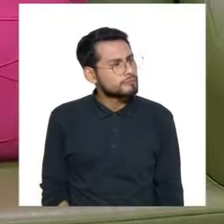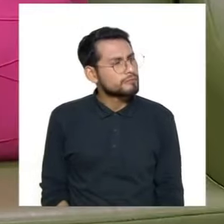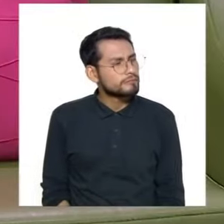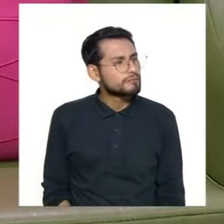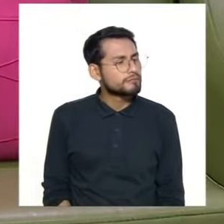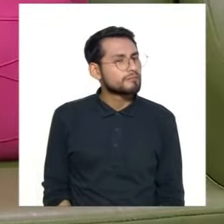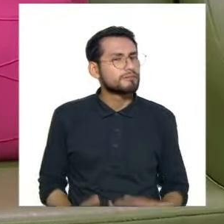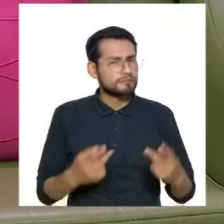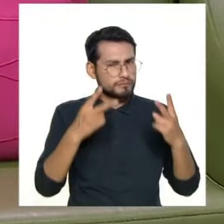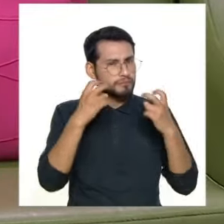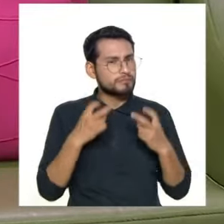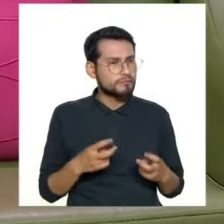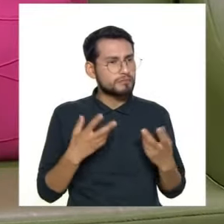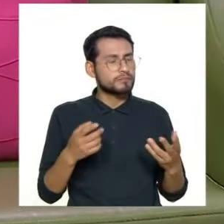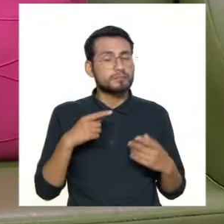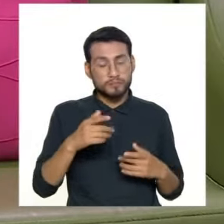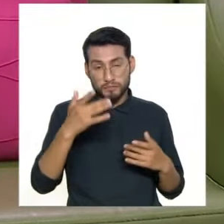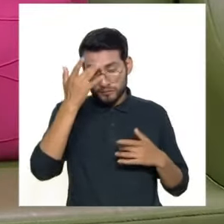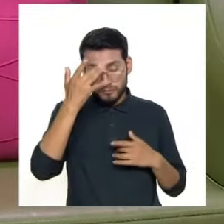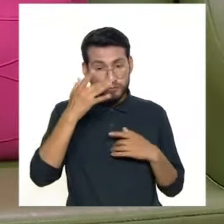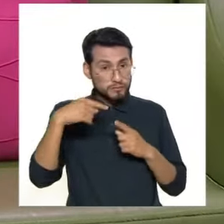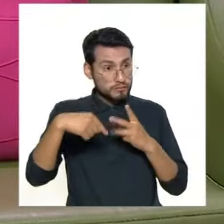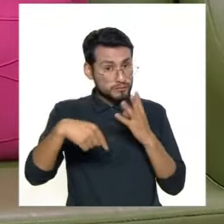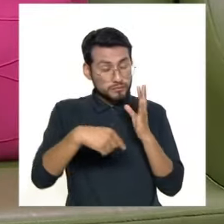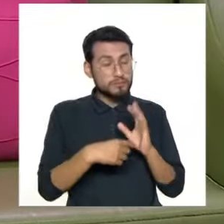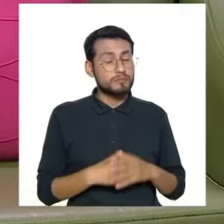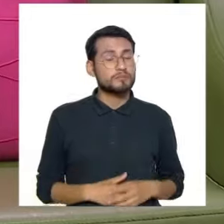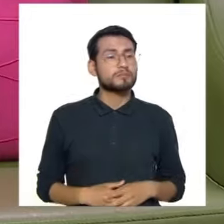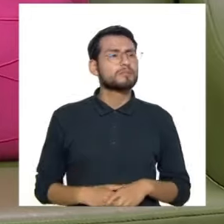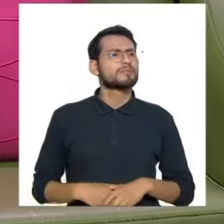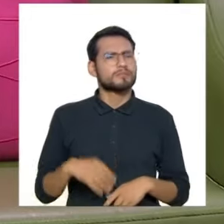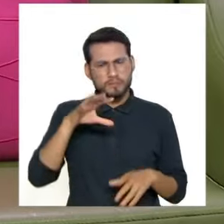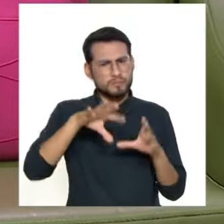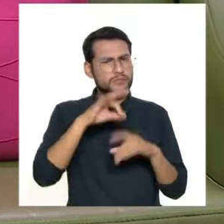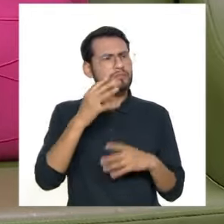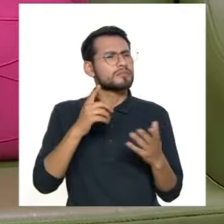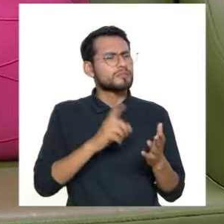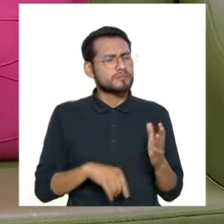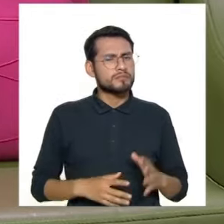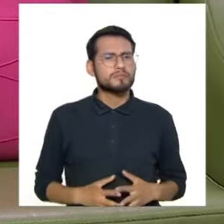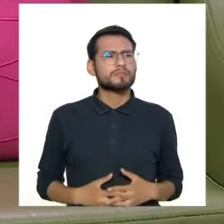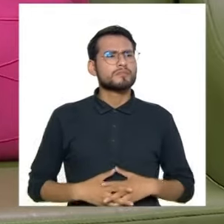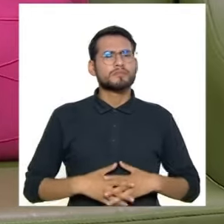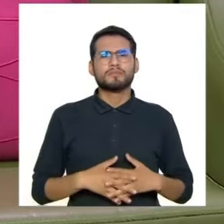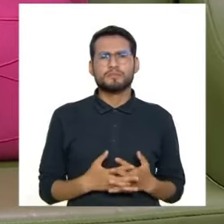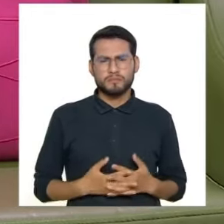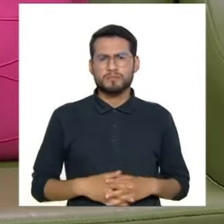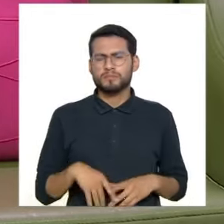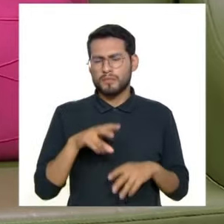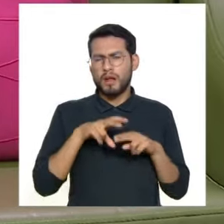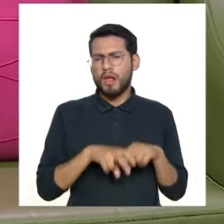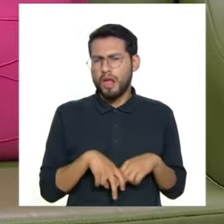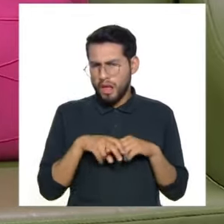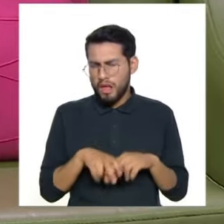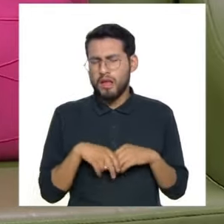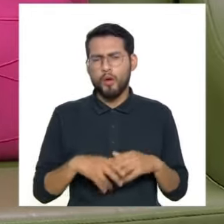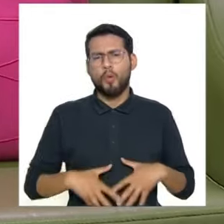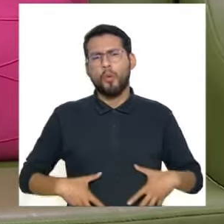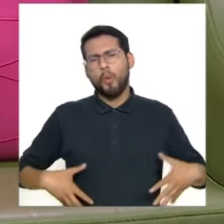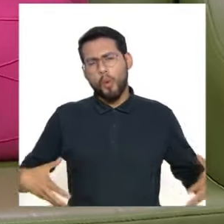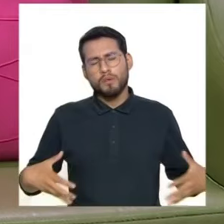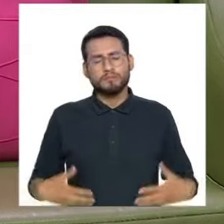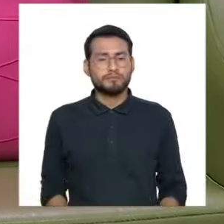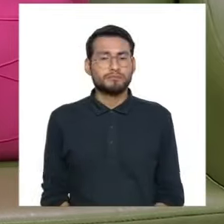cuando se estudian los factores epidemiológicos eh Se ve que esto es parte de un contexto no el sedentarismo la obesidad